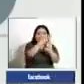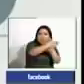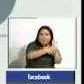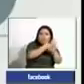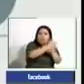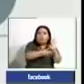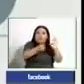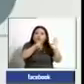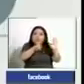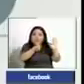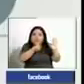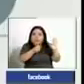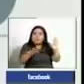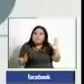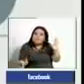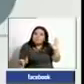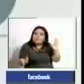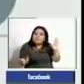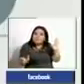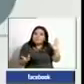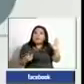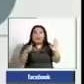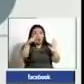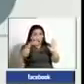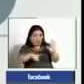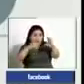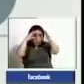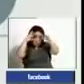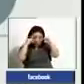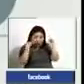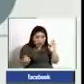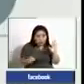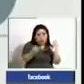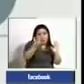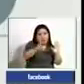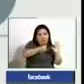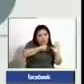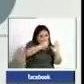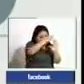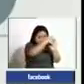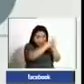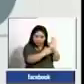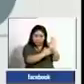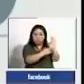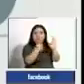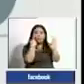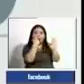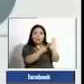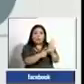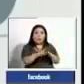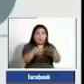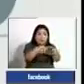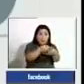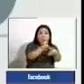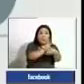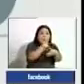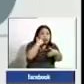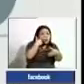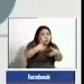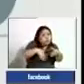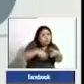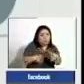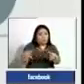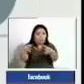una información y a esta hora de la noche es la nueva actualización. Se mantiene entonces esta cifra, 4 en crítico,